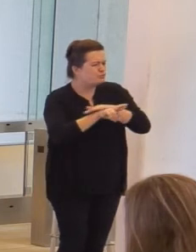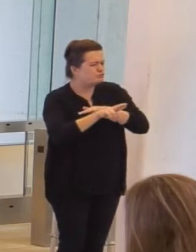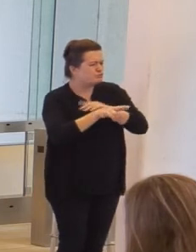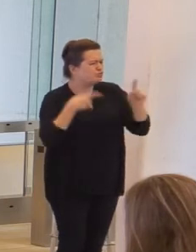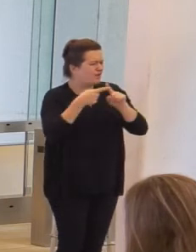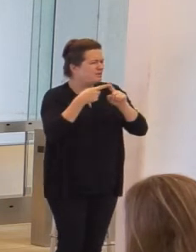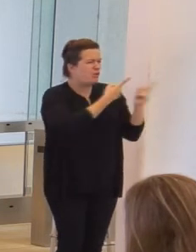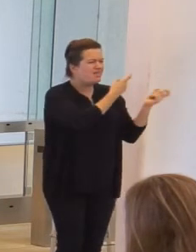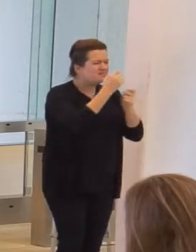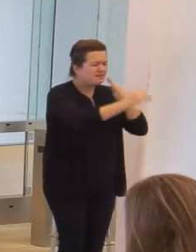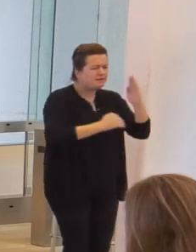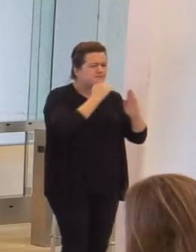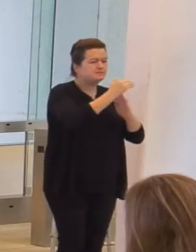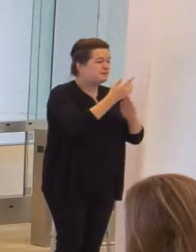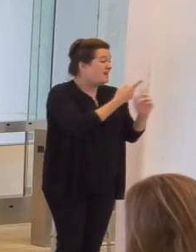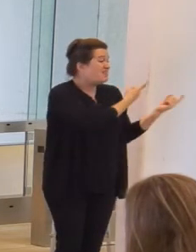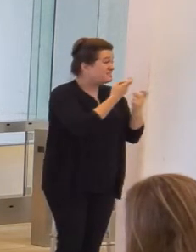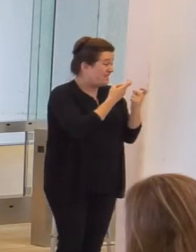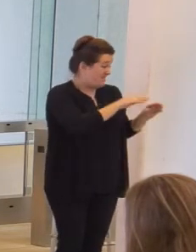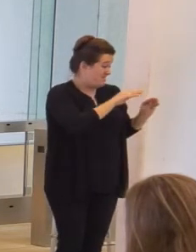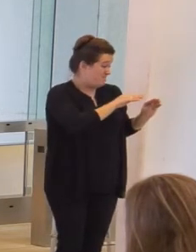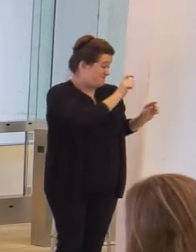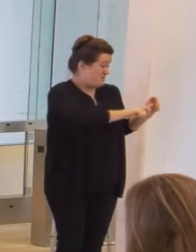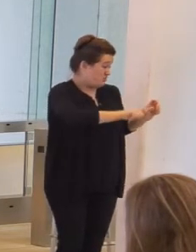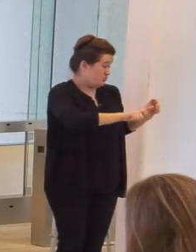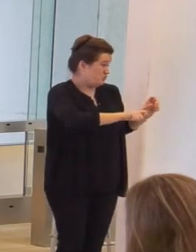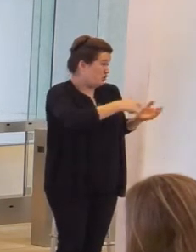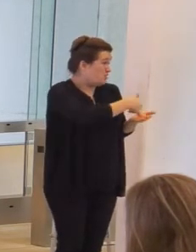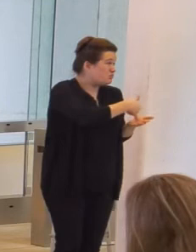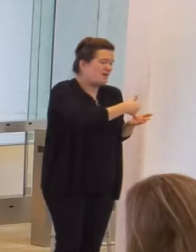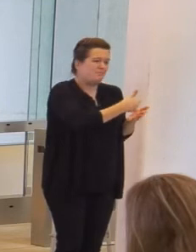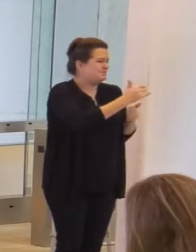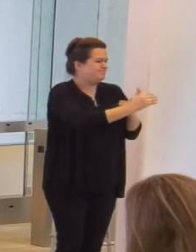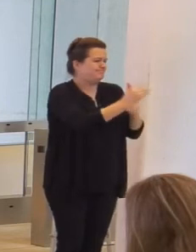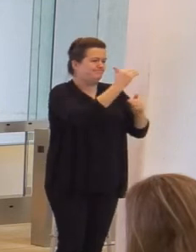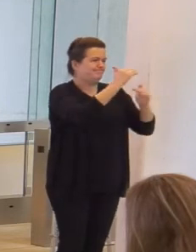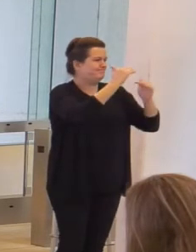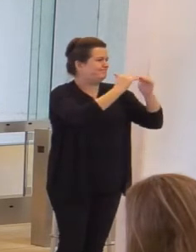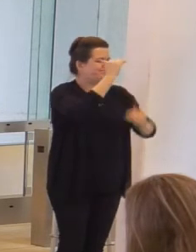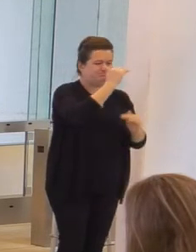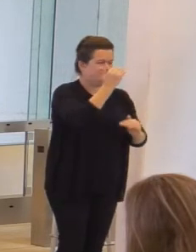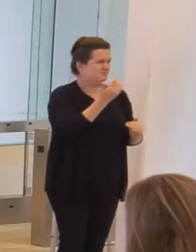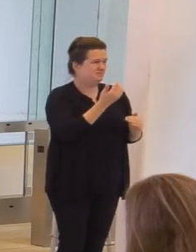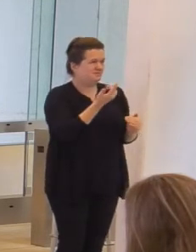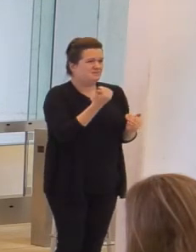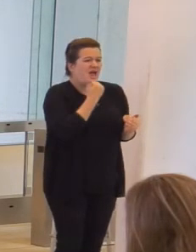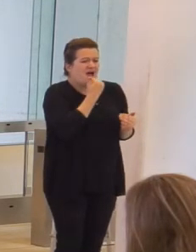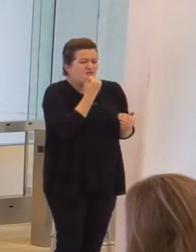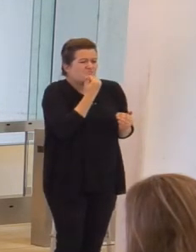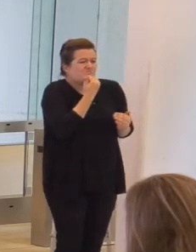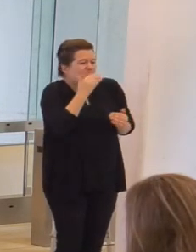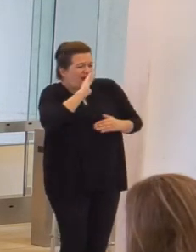necesidades de los más vulnerables. Pero cuando las cosas empiezan a ir mal, se produce ahí una especie de sálvese quien